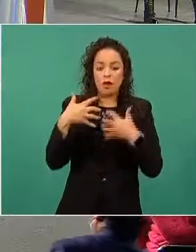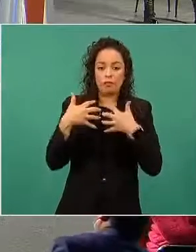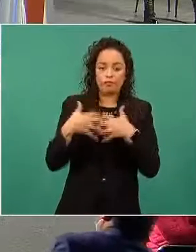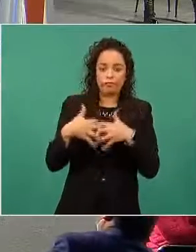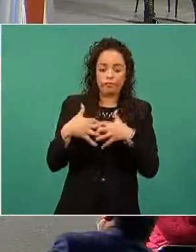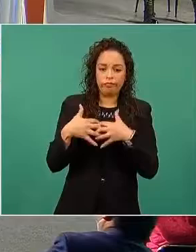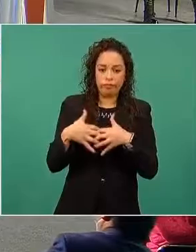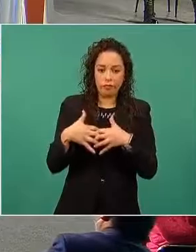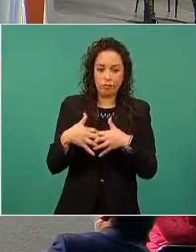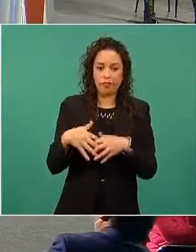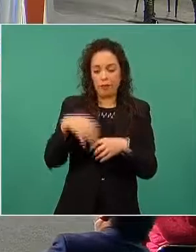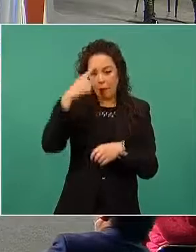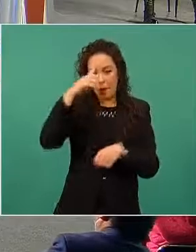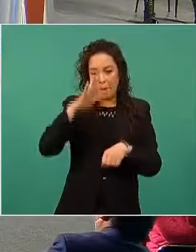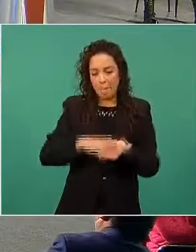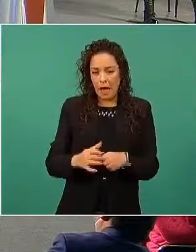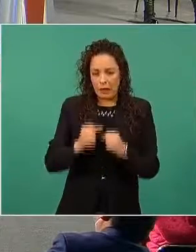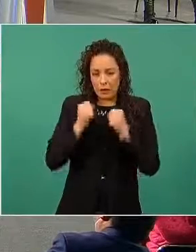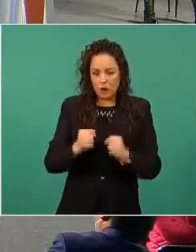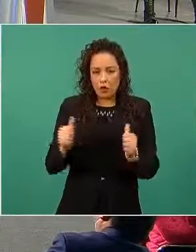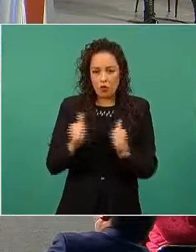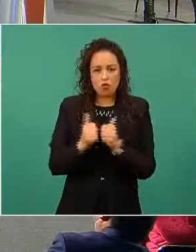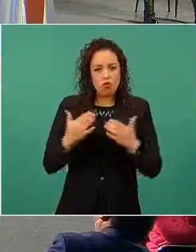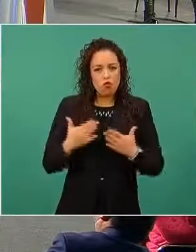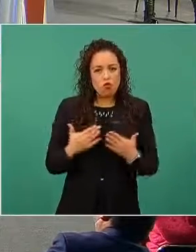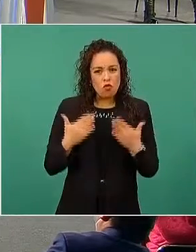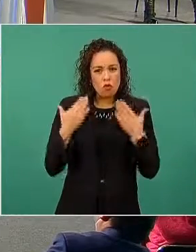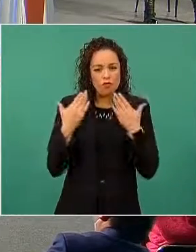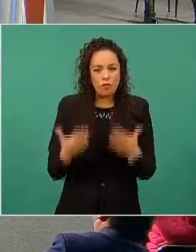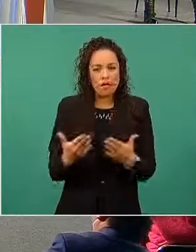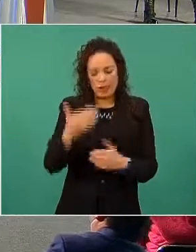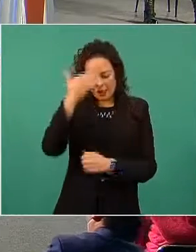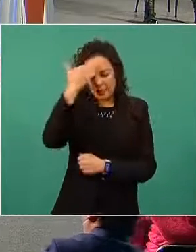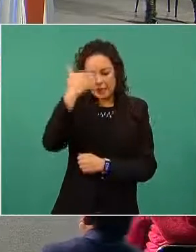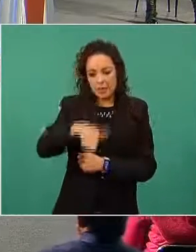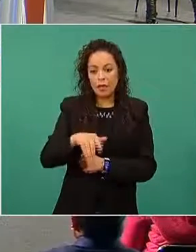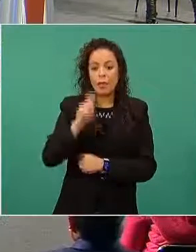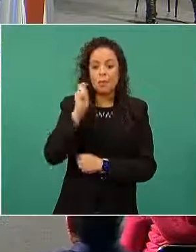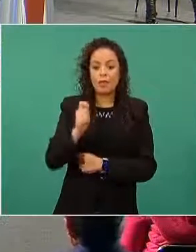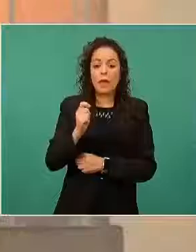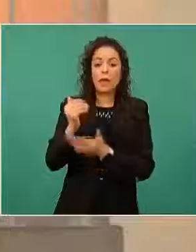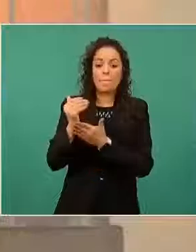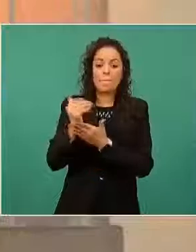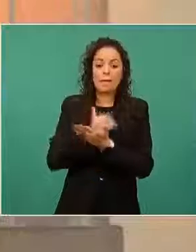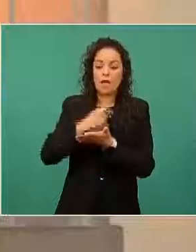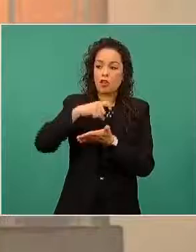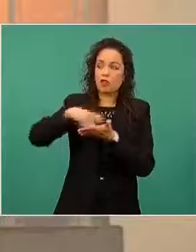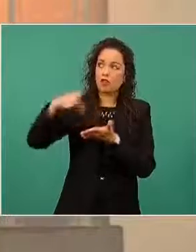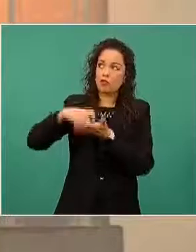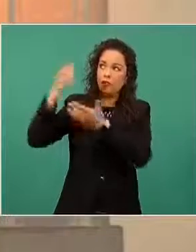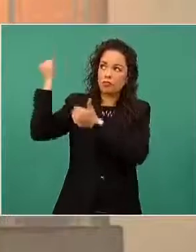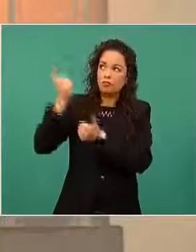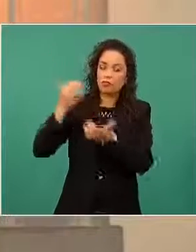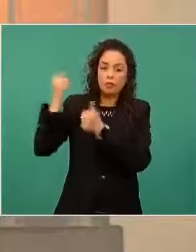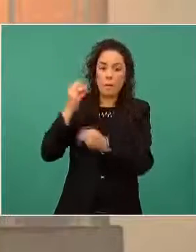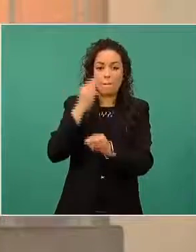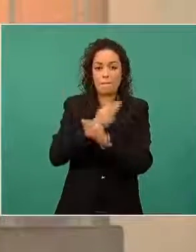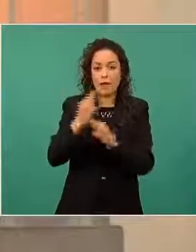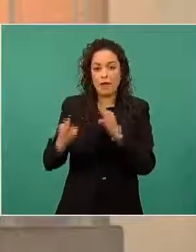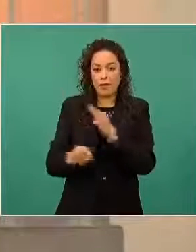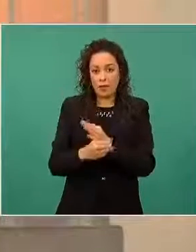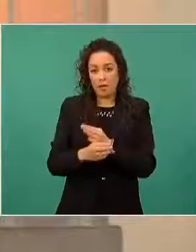condiciones más seguras y confiables, que vamos a reducir las importaciones de materia prima y